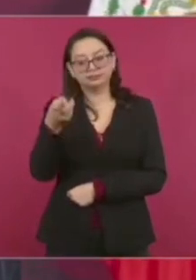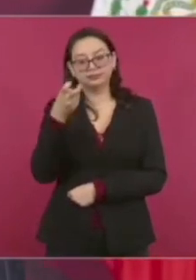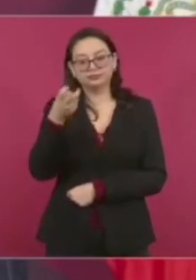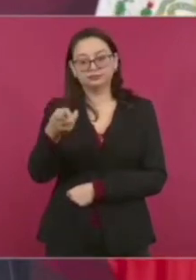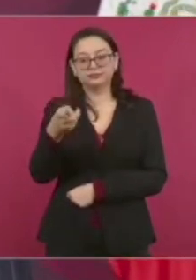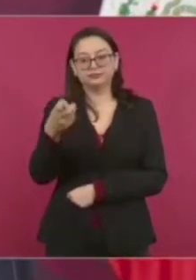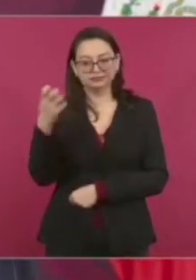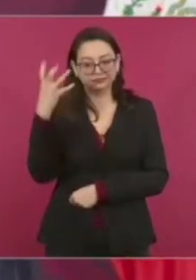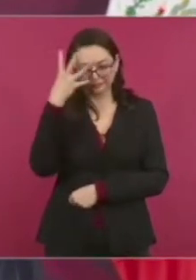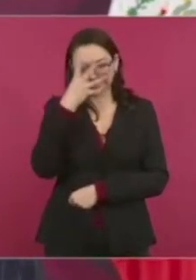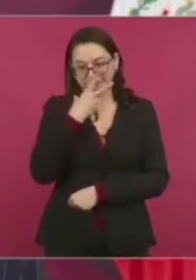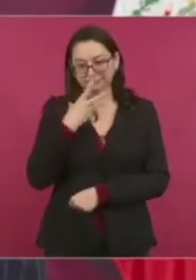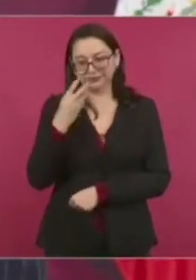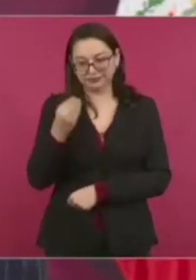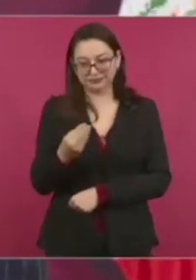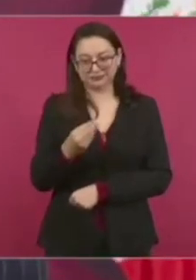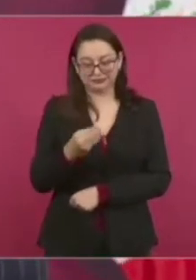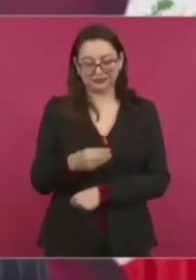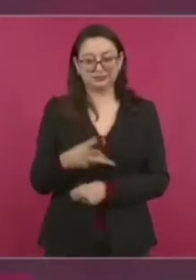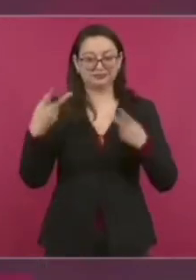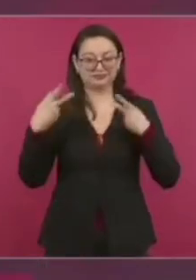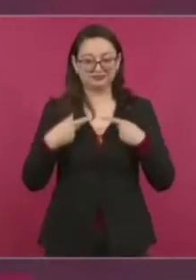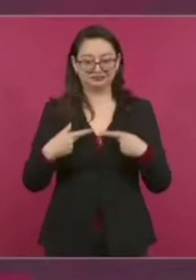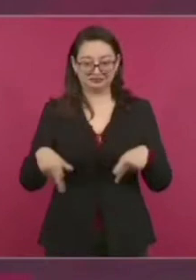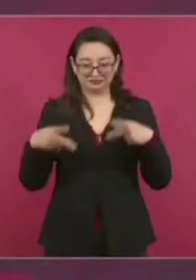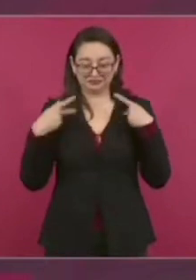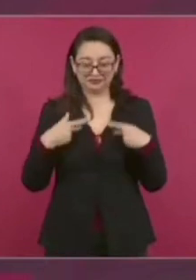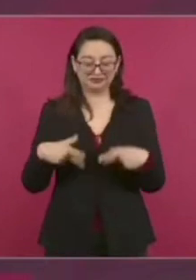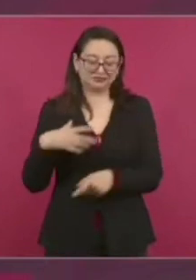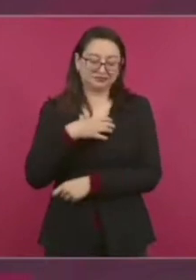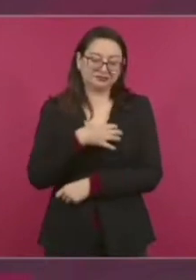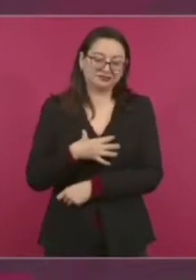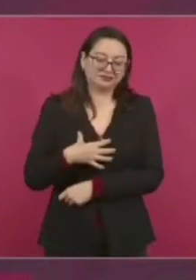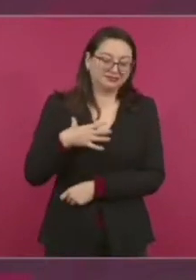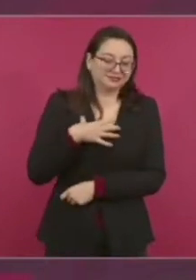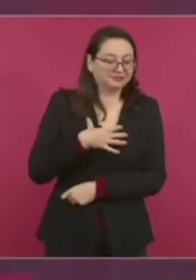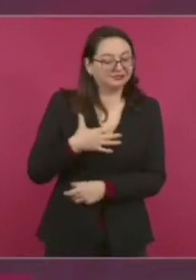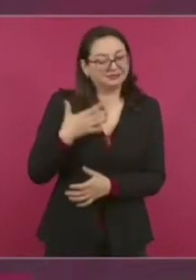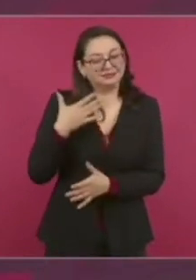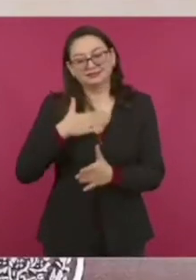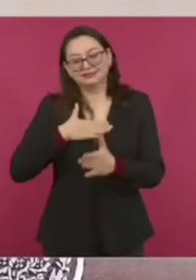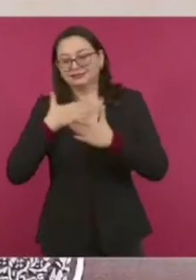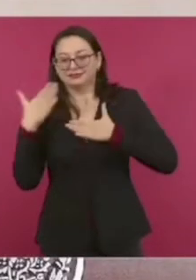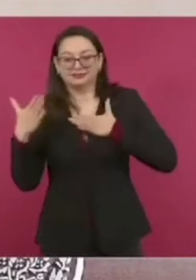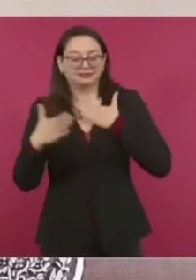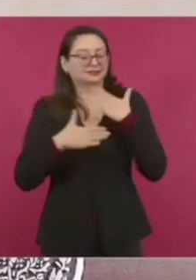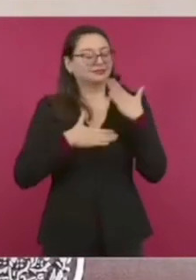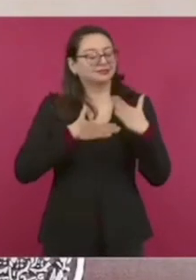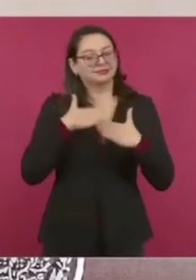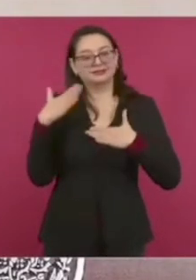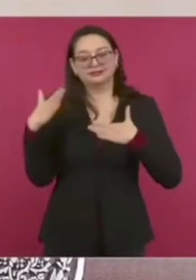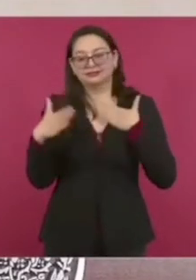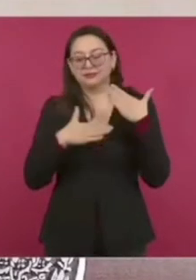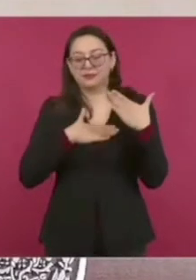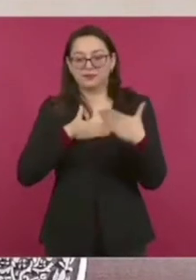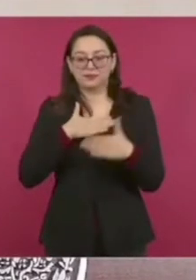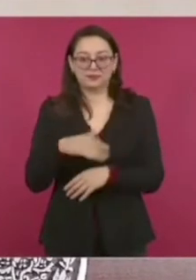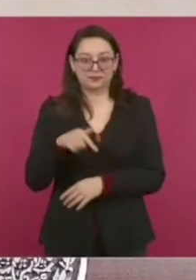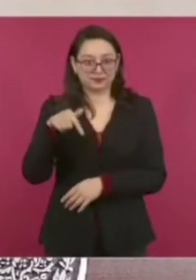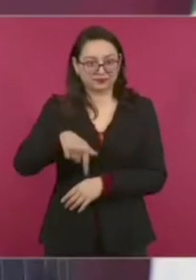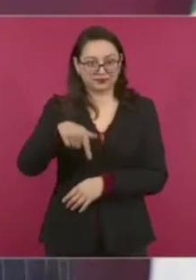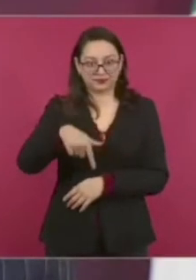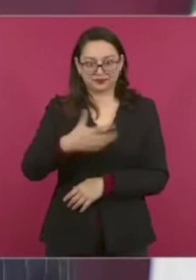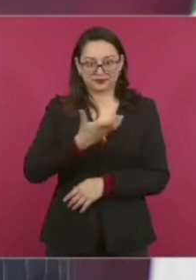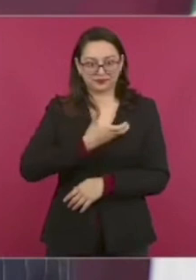Estaba el Zócalo lleno de familias, la Alameda lo